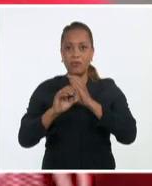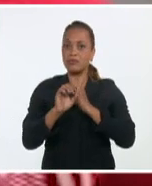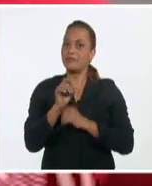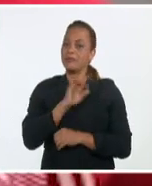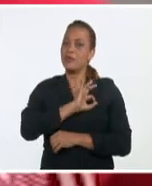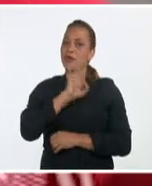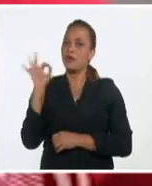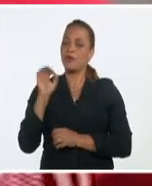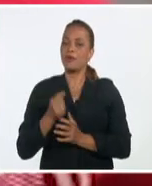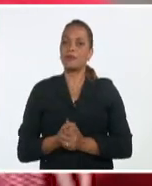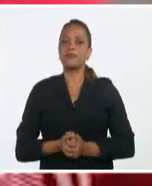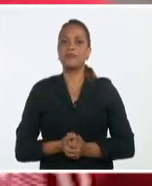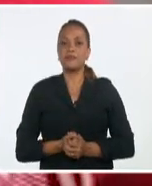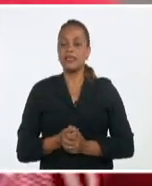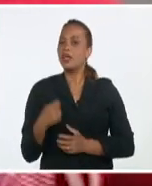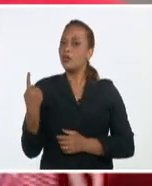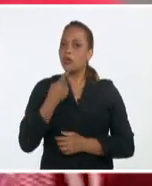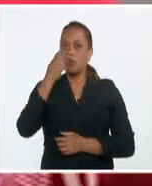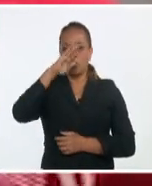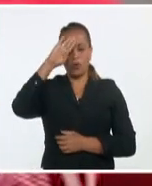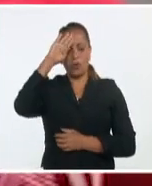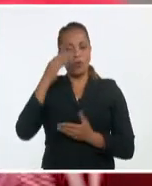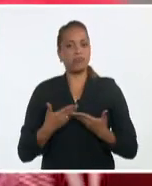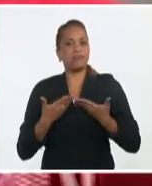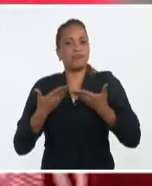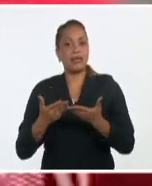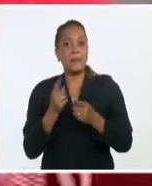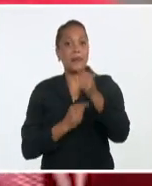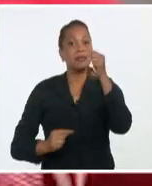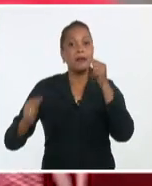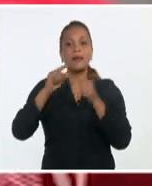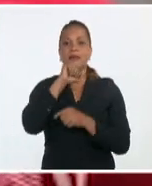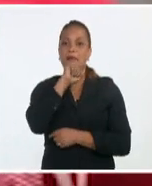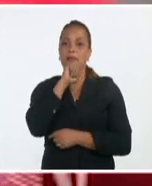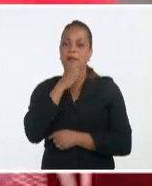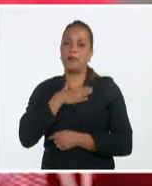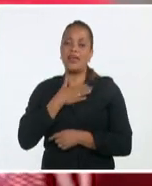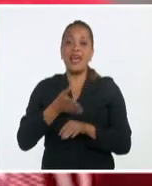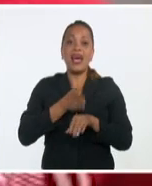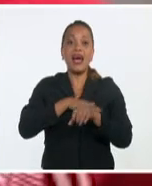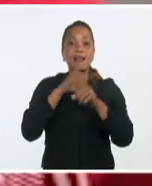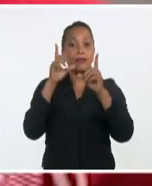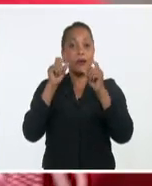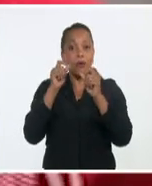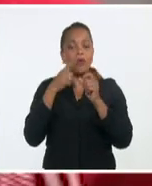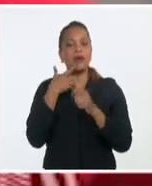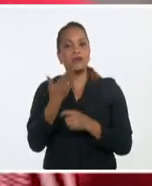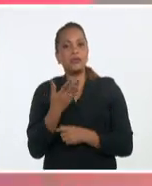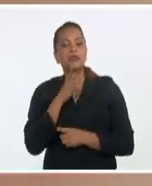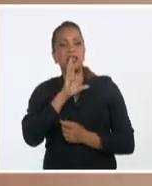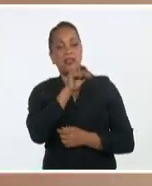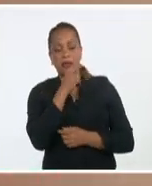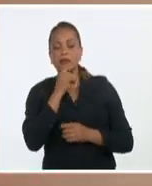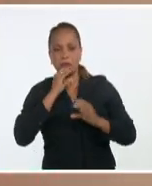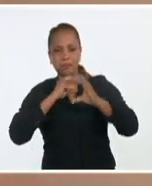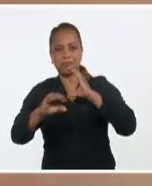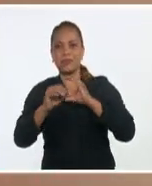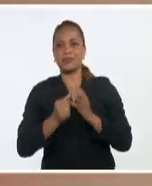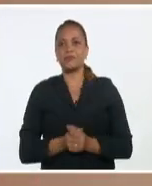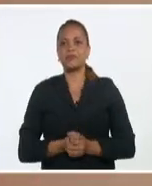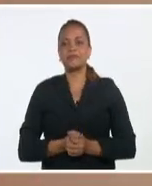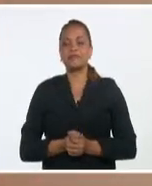Es un gol dedicado a todo el pueblo de Cuba, principalmente a mi mamá, que antes del juego habíamos hablado y le había dicho que posiblemente me iba a hacer gol. Y bueno, deciros